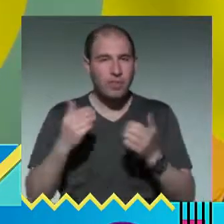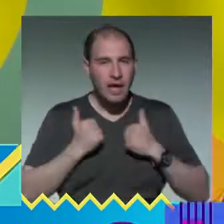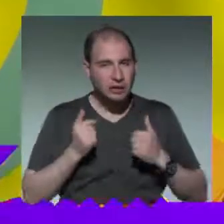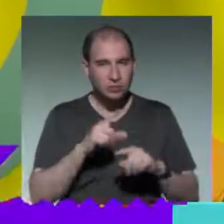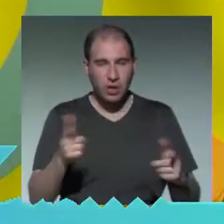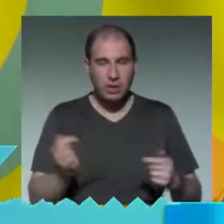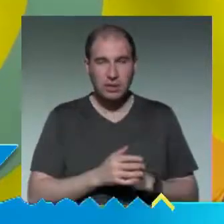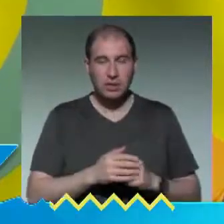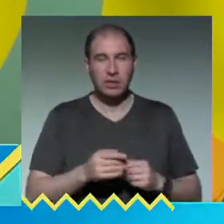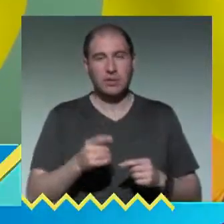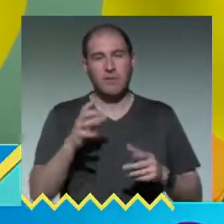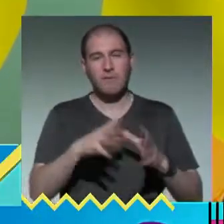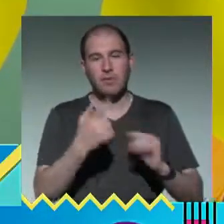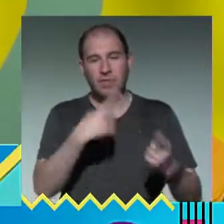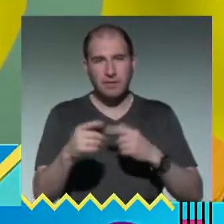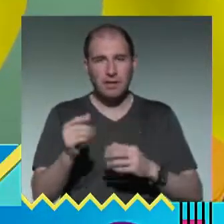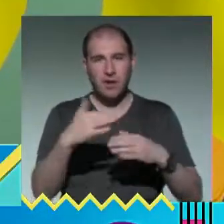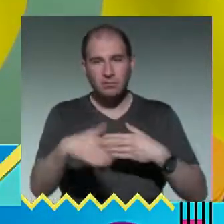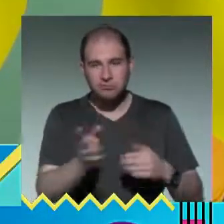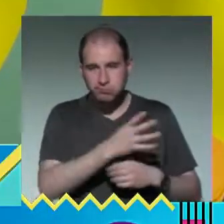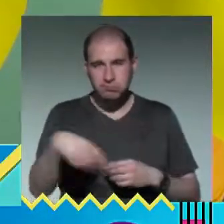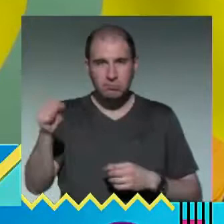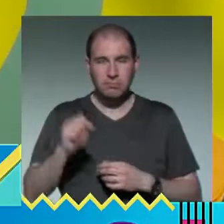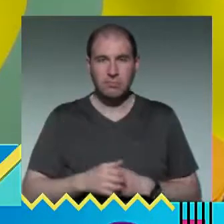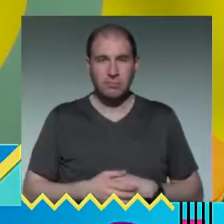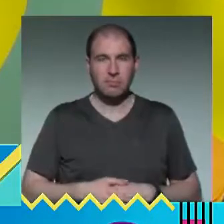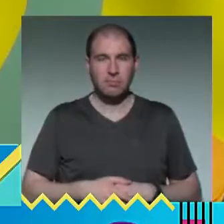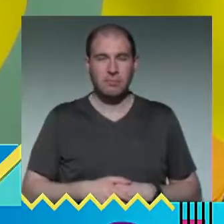descanso, el yanaconazgo, la encomienda. Bueno,